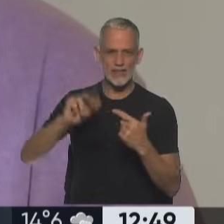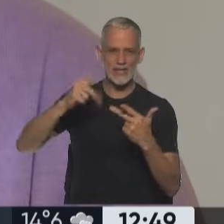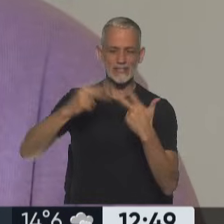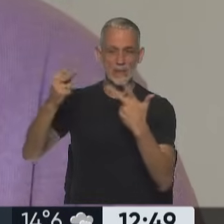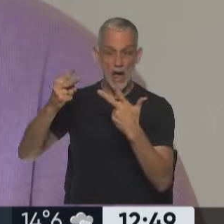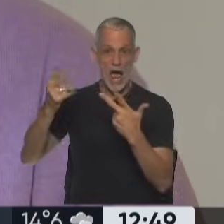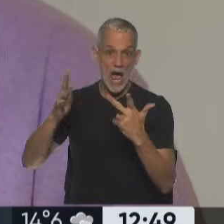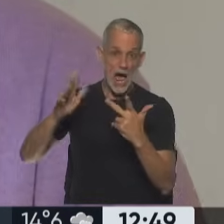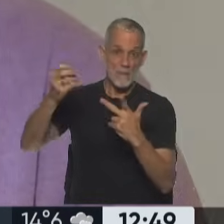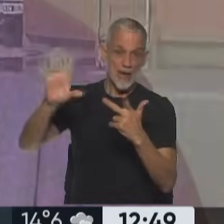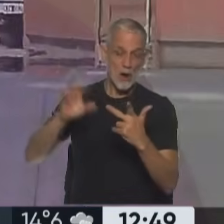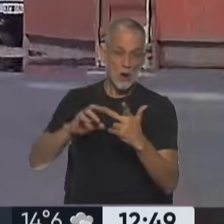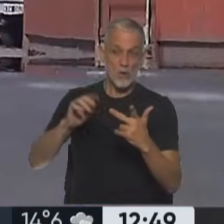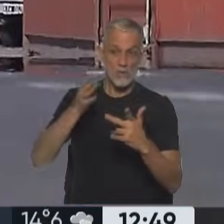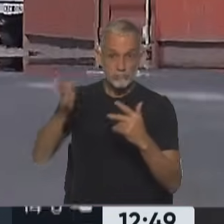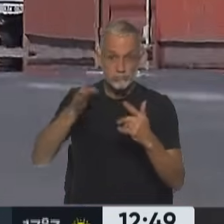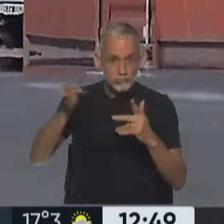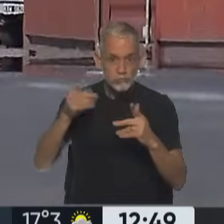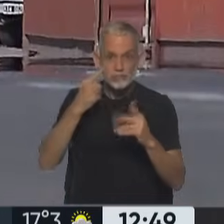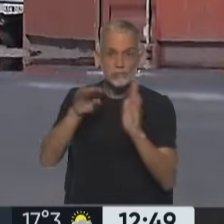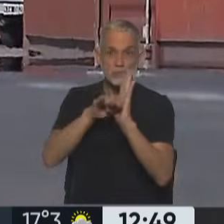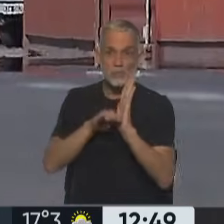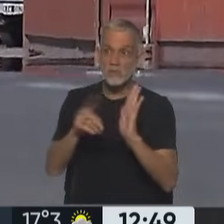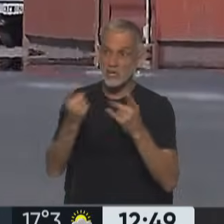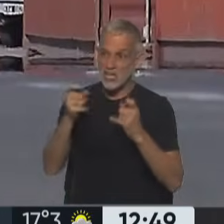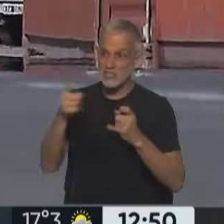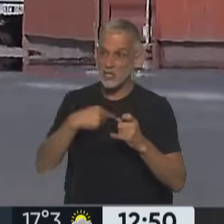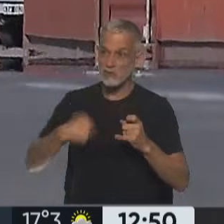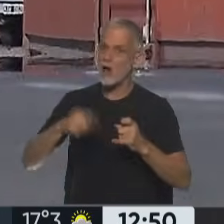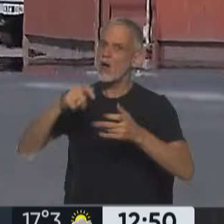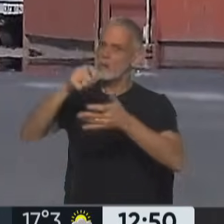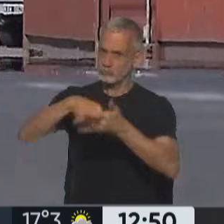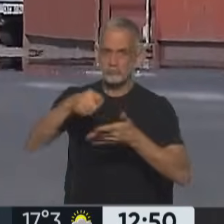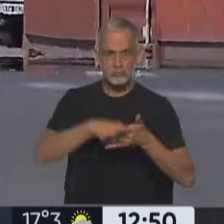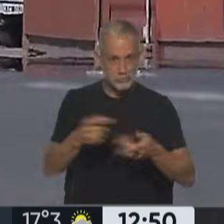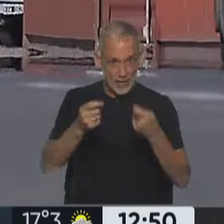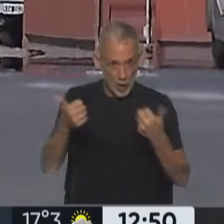constante y ofrece las cuestiones que ellos necesitan se puede hacer buenos negocios